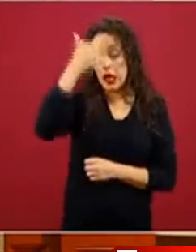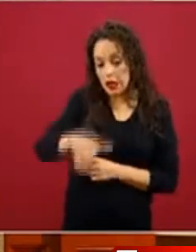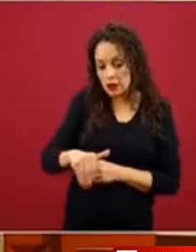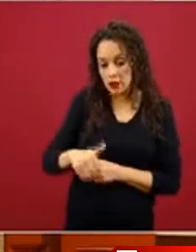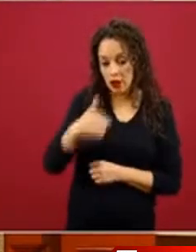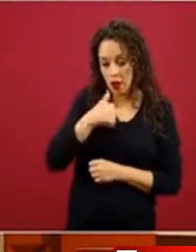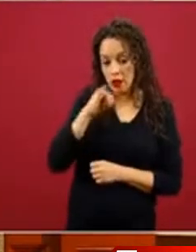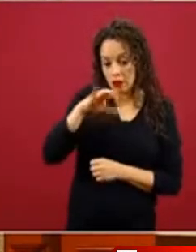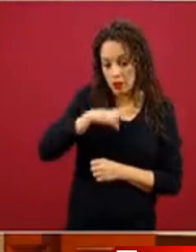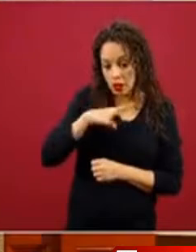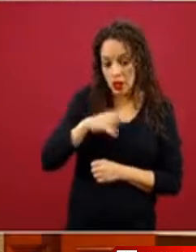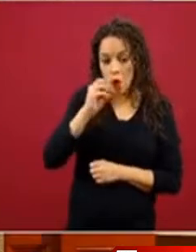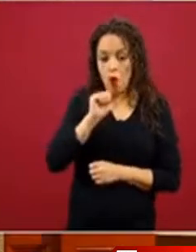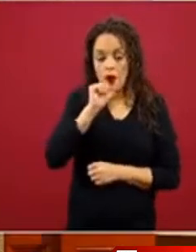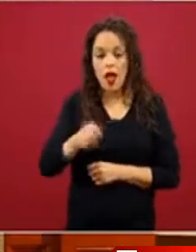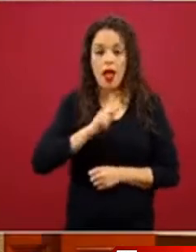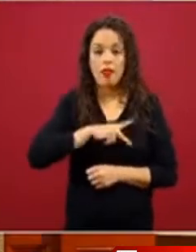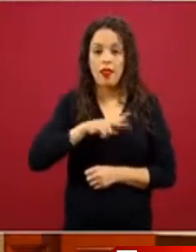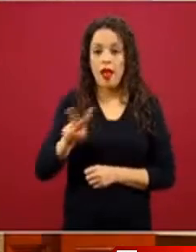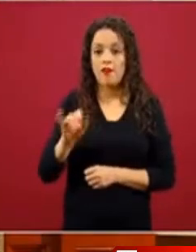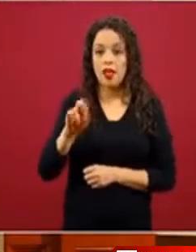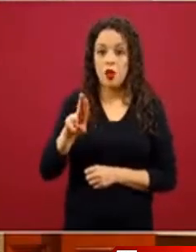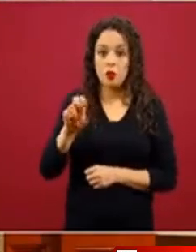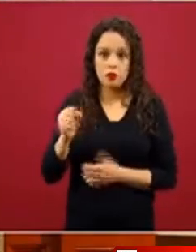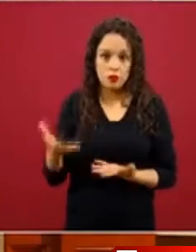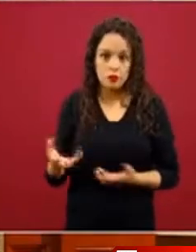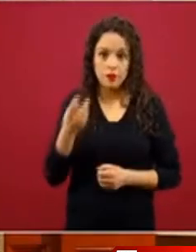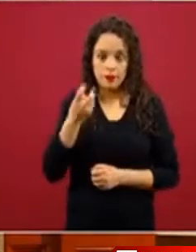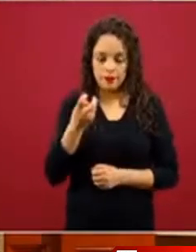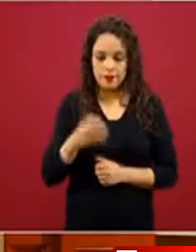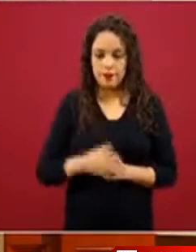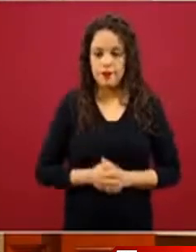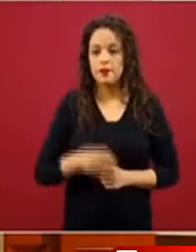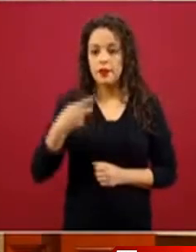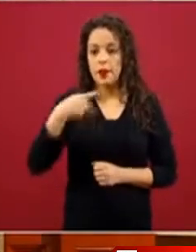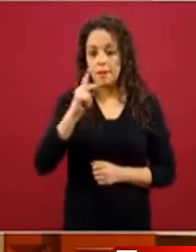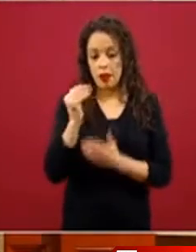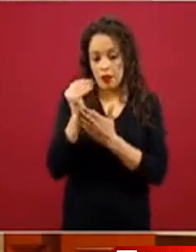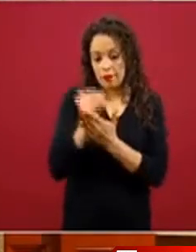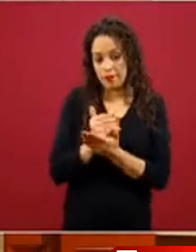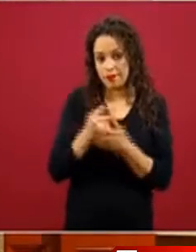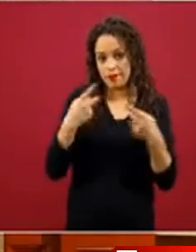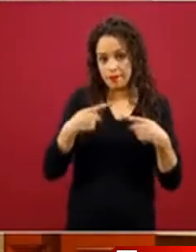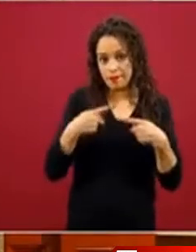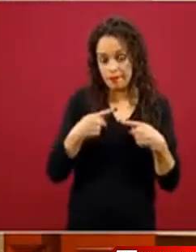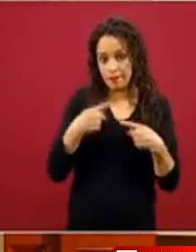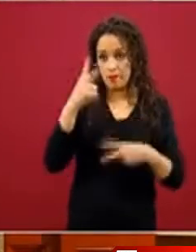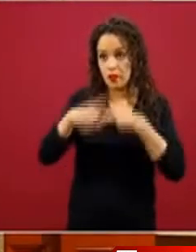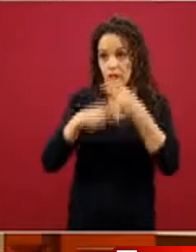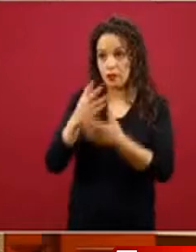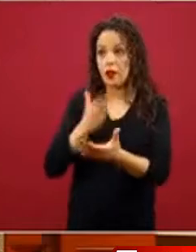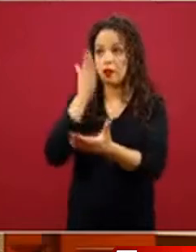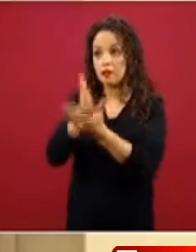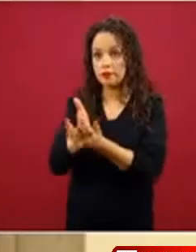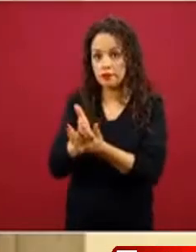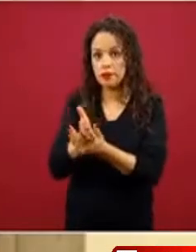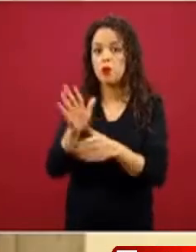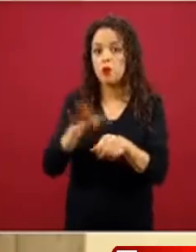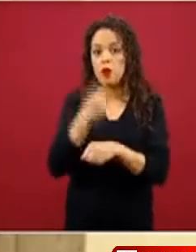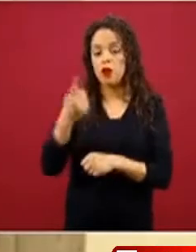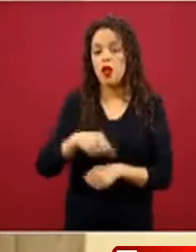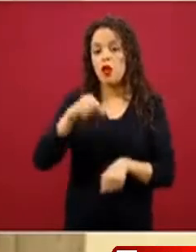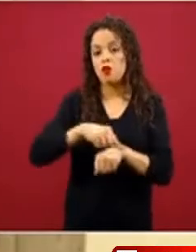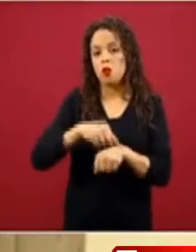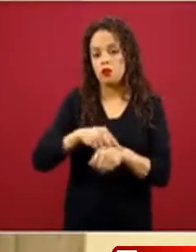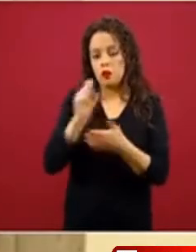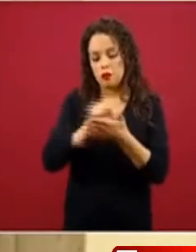no la presencia del virus. Y una menor proporción solamente fueron las que se hicieron la prueba por orden médica, ¿no? Entonces,